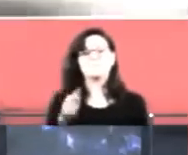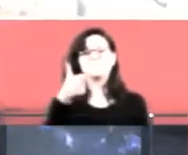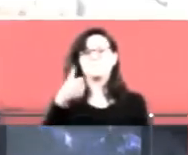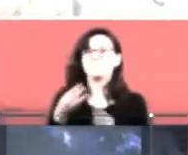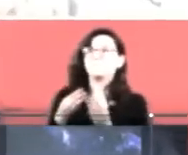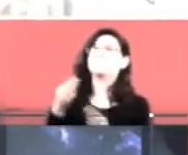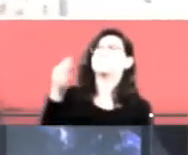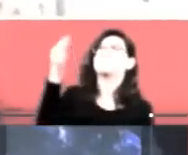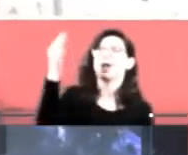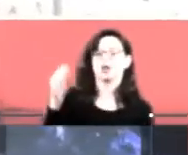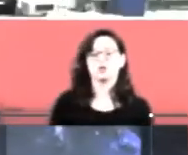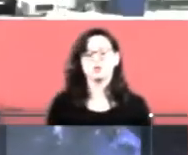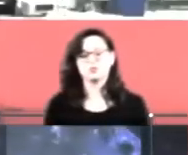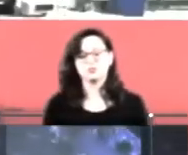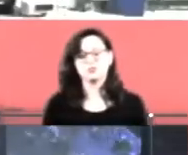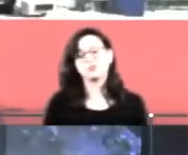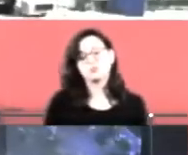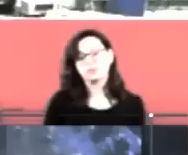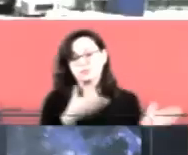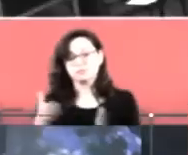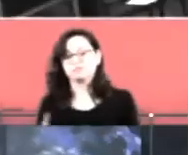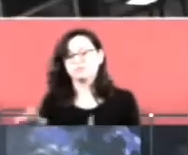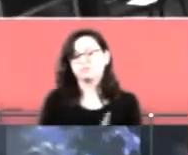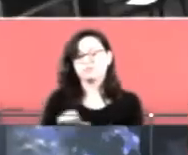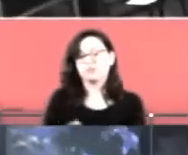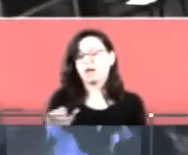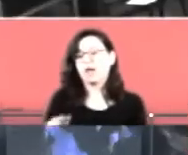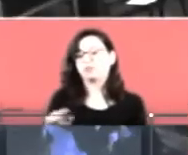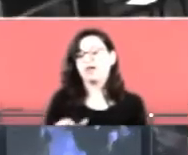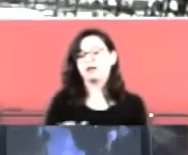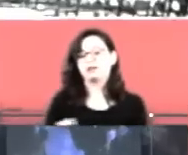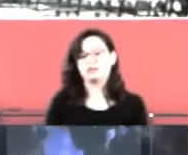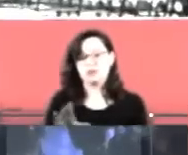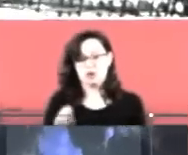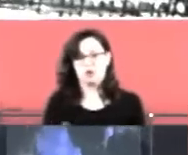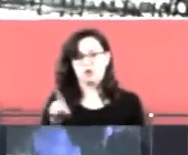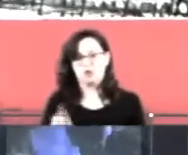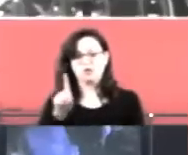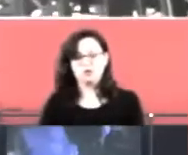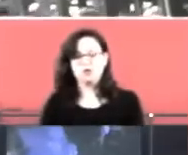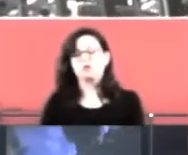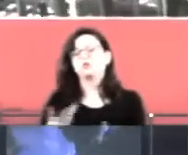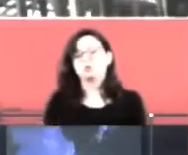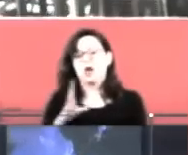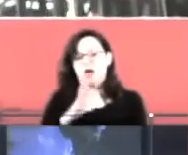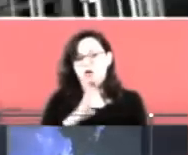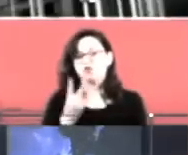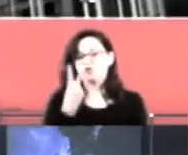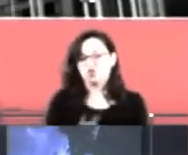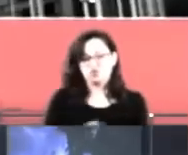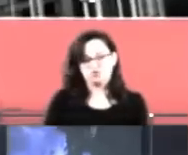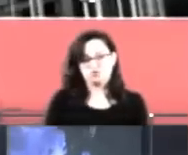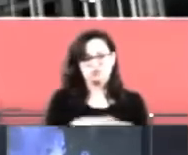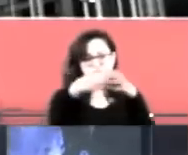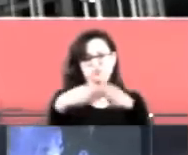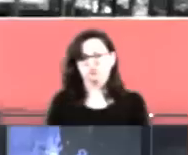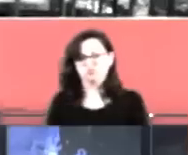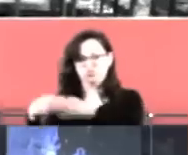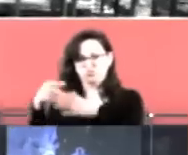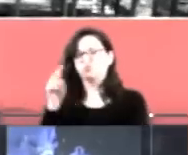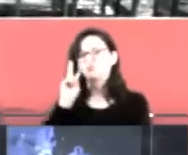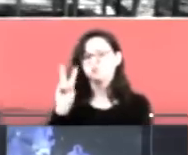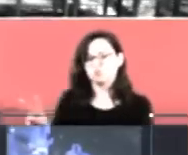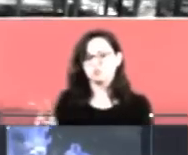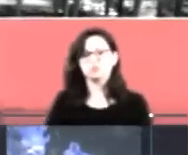Rocío, dime un punto. ¿Es verdad que se ha duplicado el costo de 8,000 millones a 16,000 o a 18,000 millones de dólares, como se ha